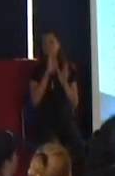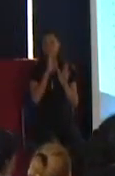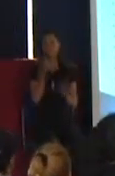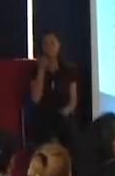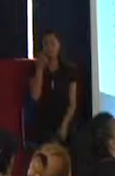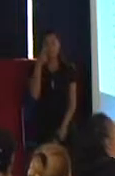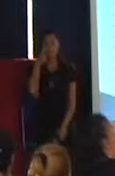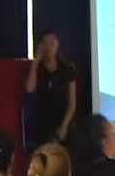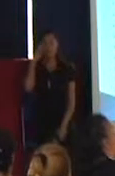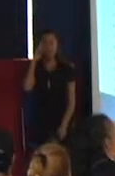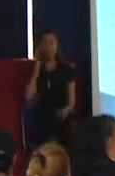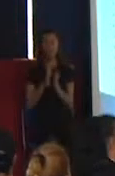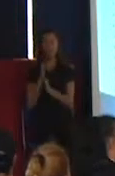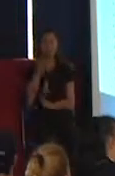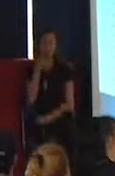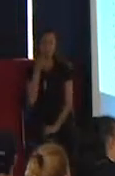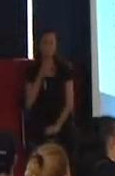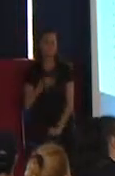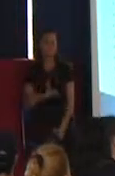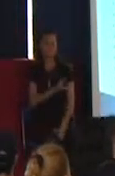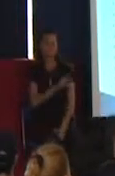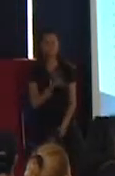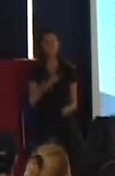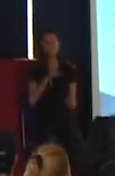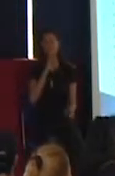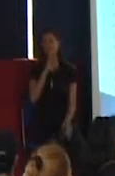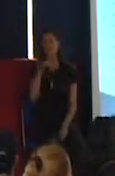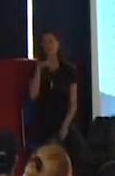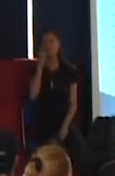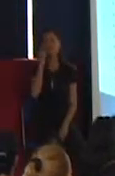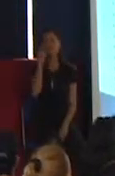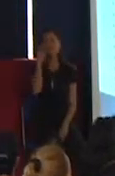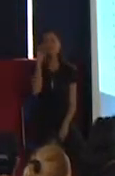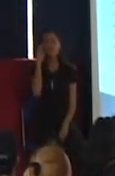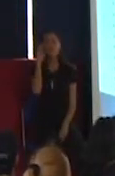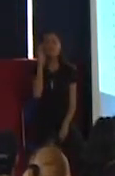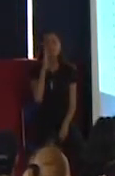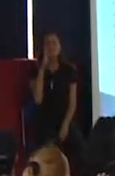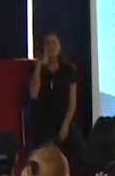avispado, o en palabras coloquiales, del más abeja.